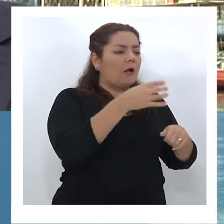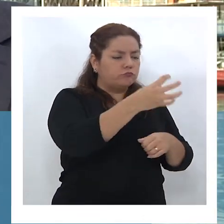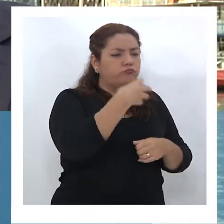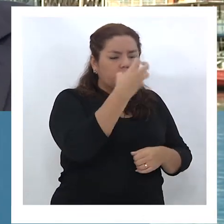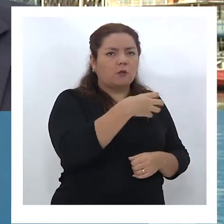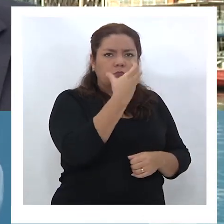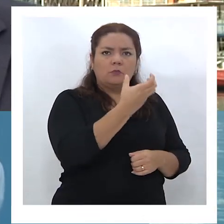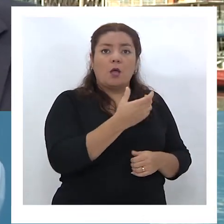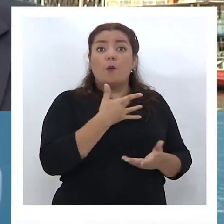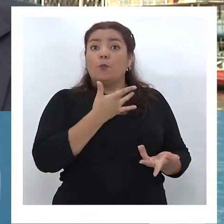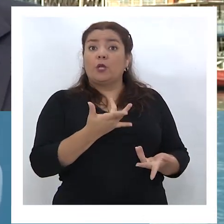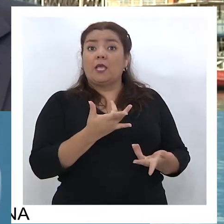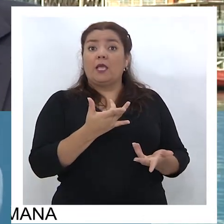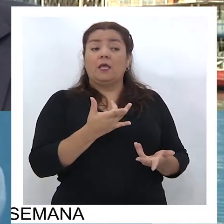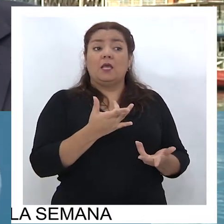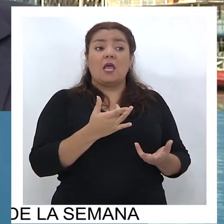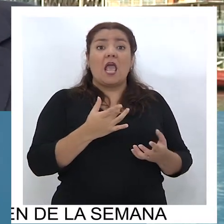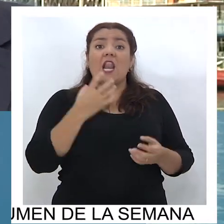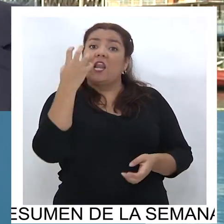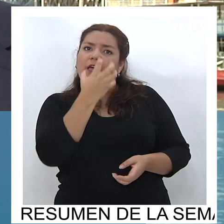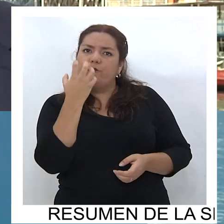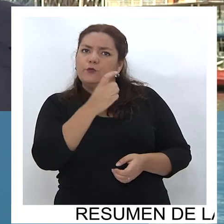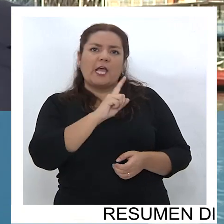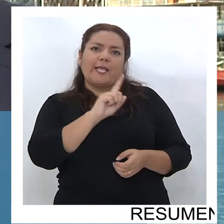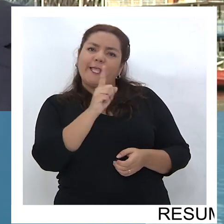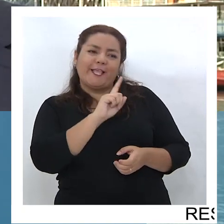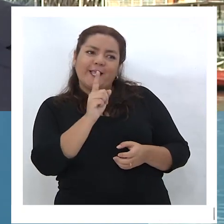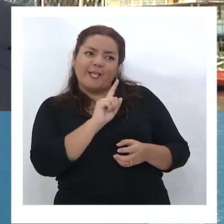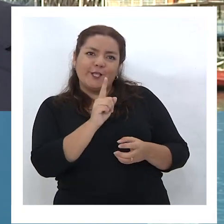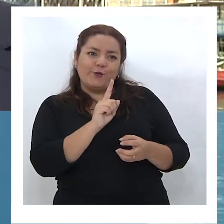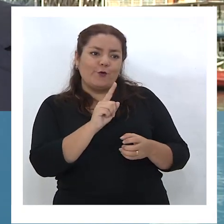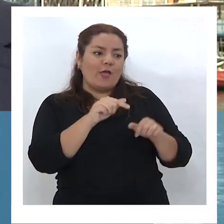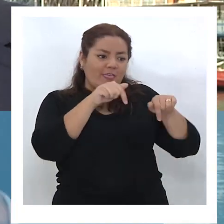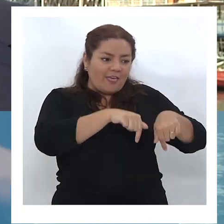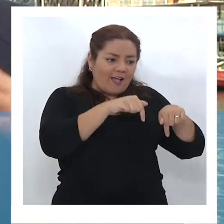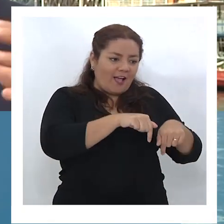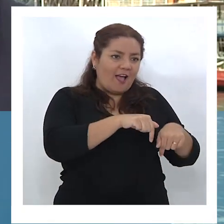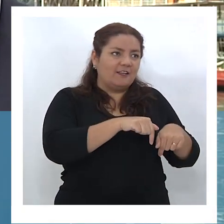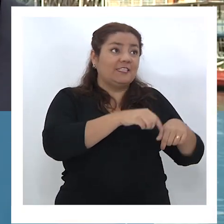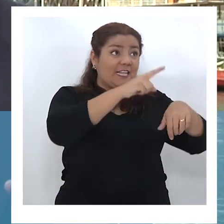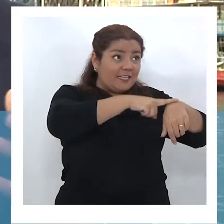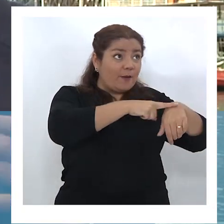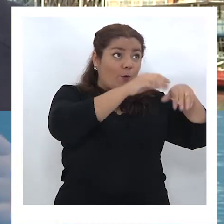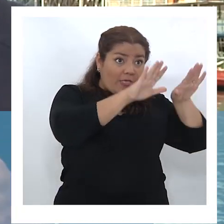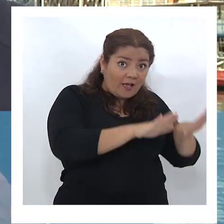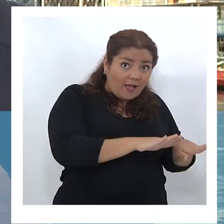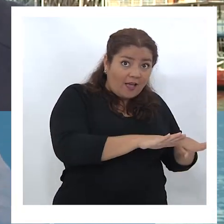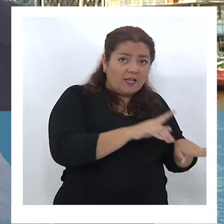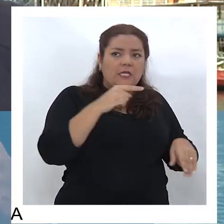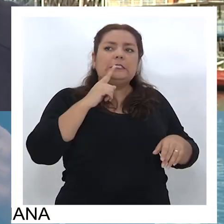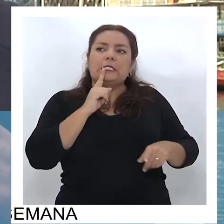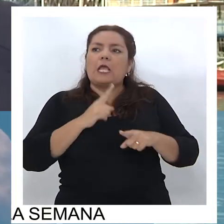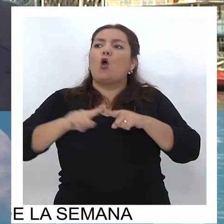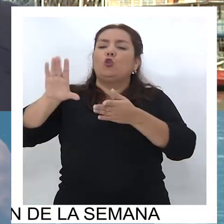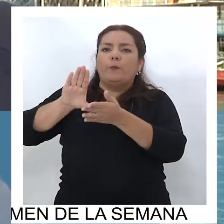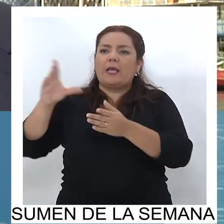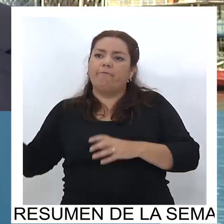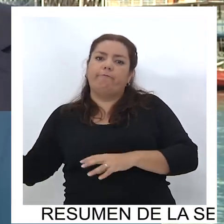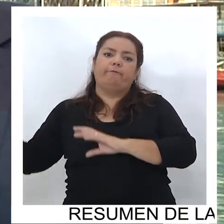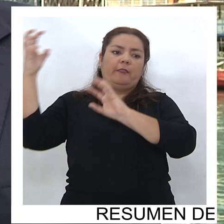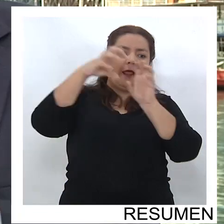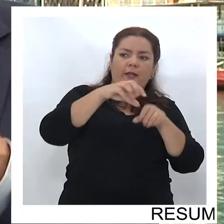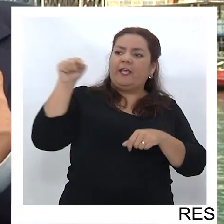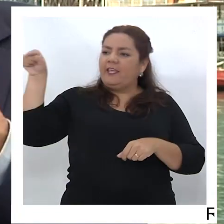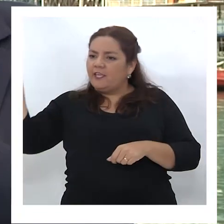la fruta que no es de la estación se importa y eso tiene una huella de carbono gigantesco. La conservación tiene una huella de refrigerante,